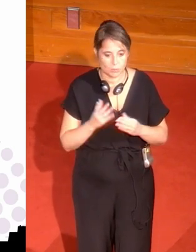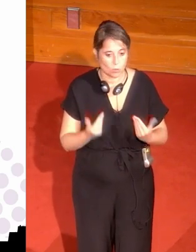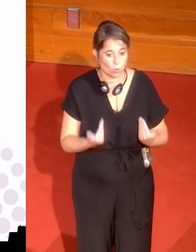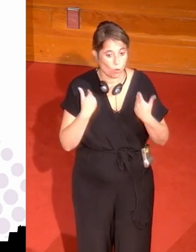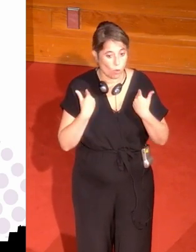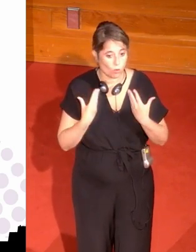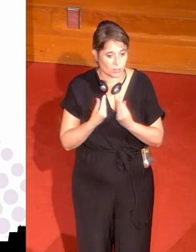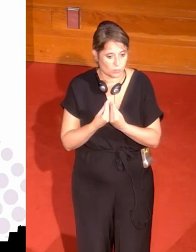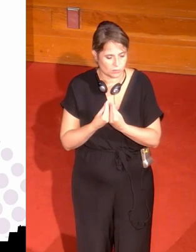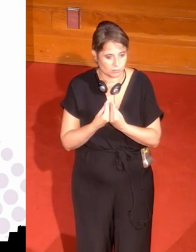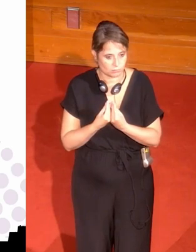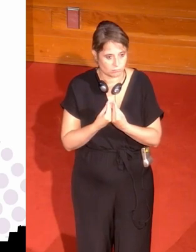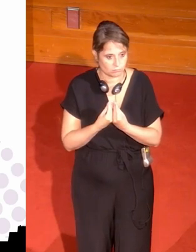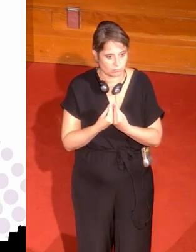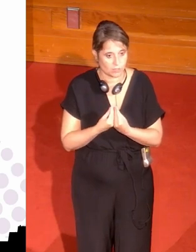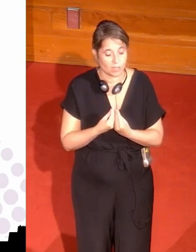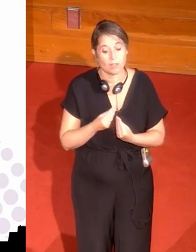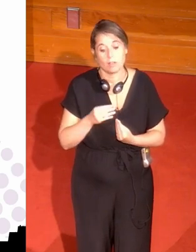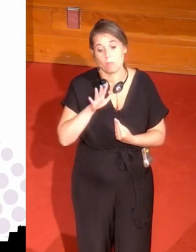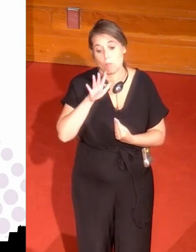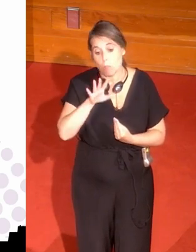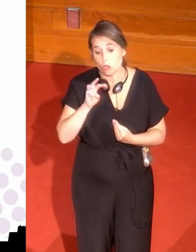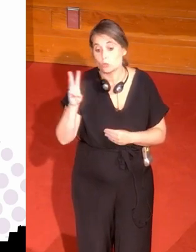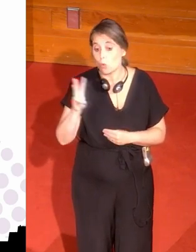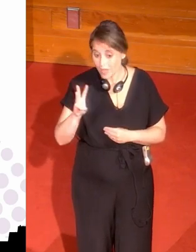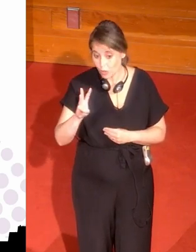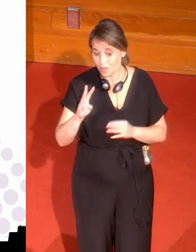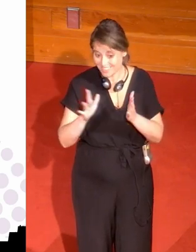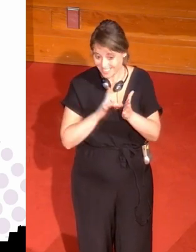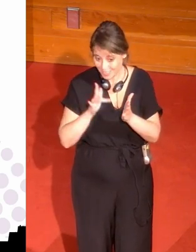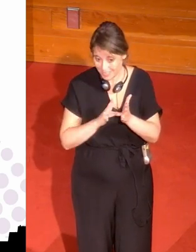batera b w